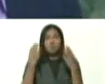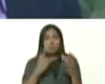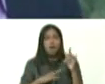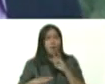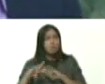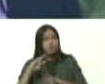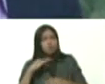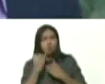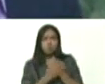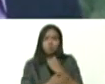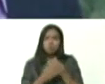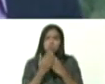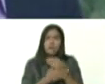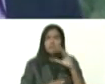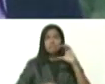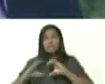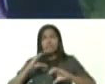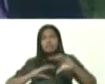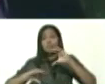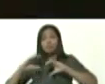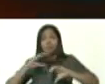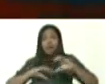amorosa, científica,